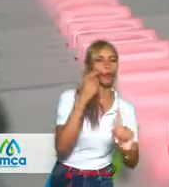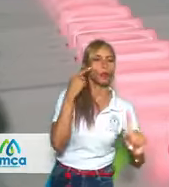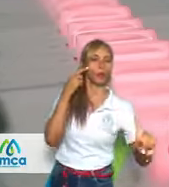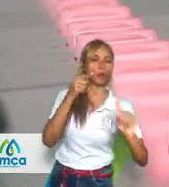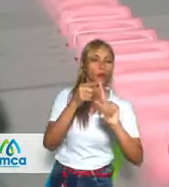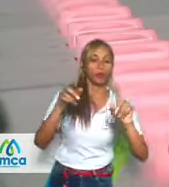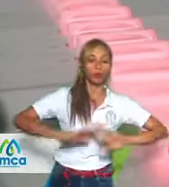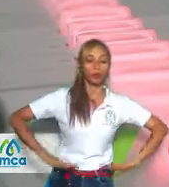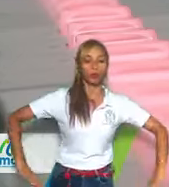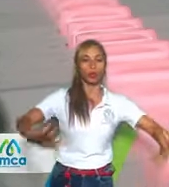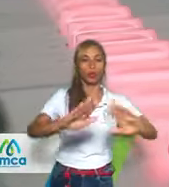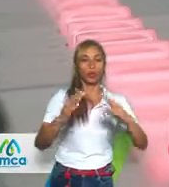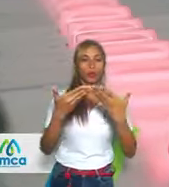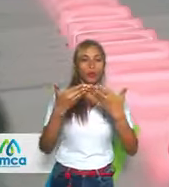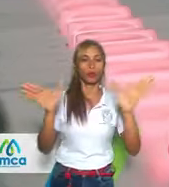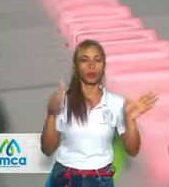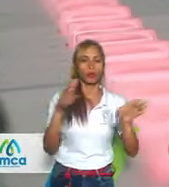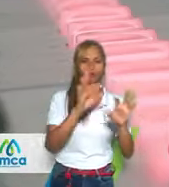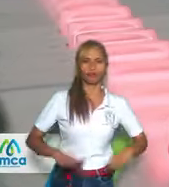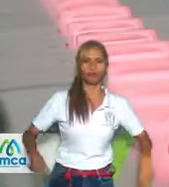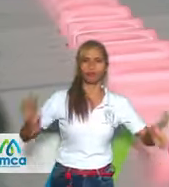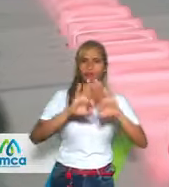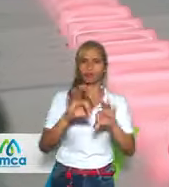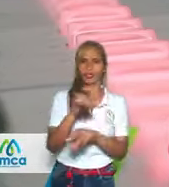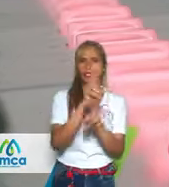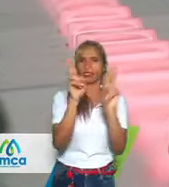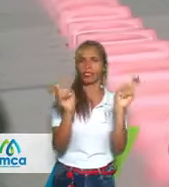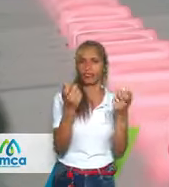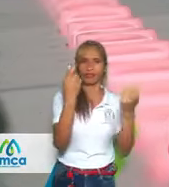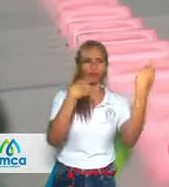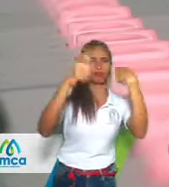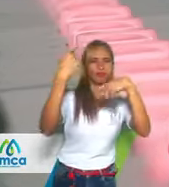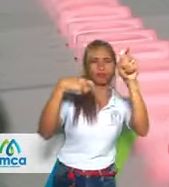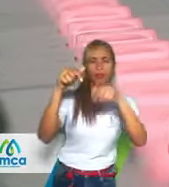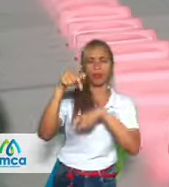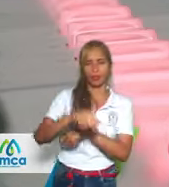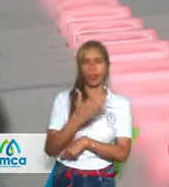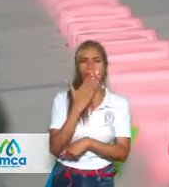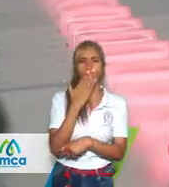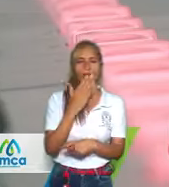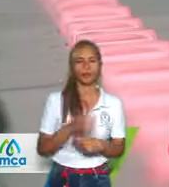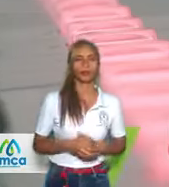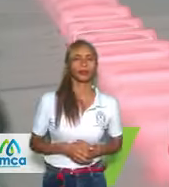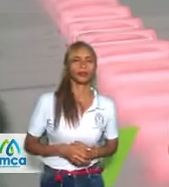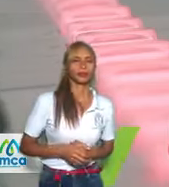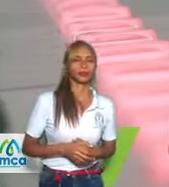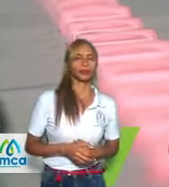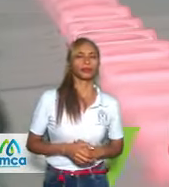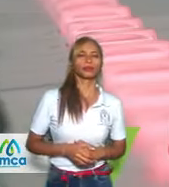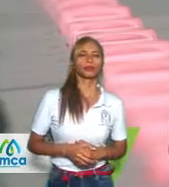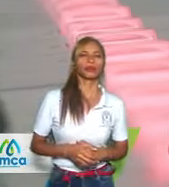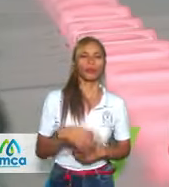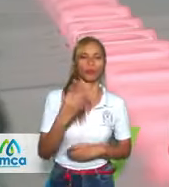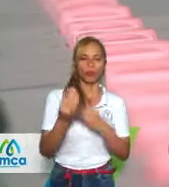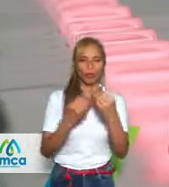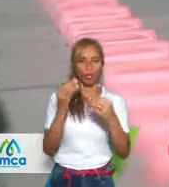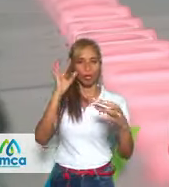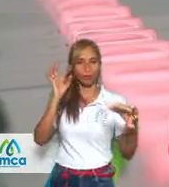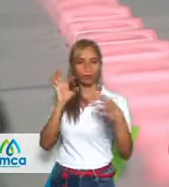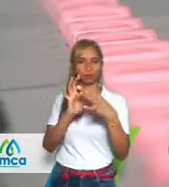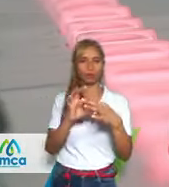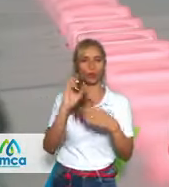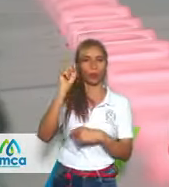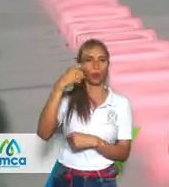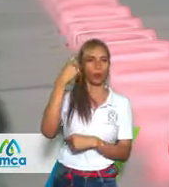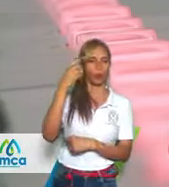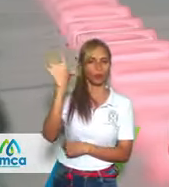más importante en temas de equipamientos comerciales que tiene el municipio de Calarcá. Estamos articulando con la gobernación del Quindío, que va a ser